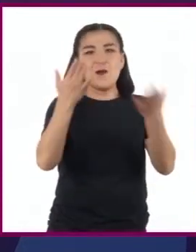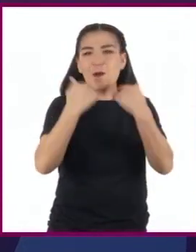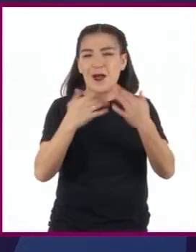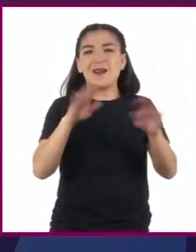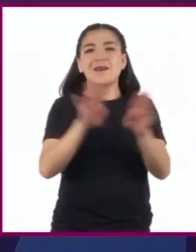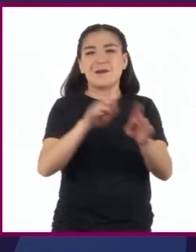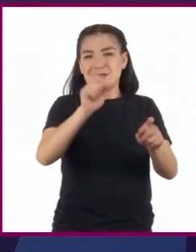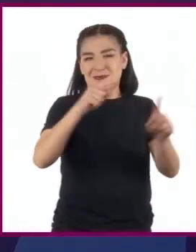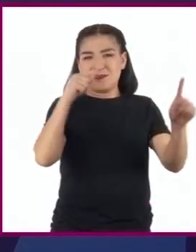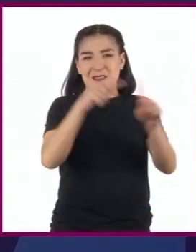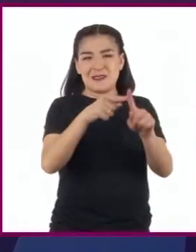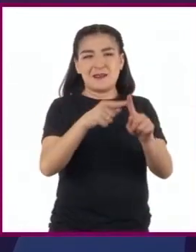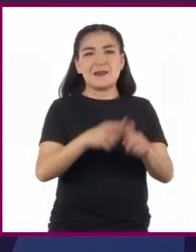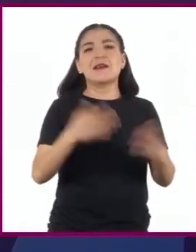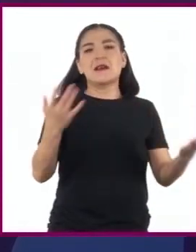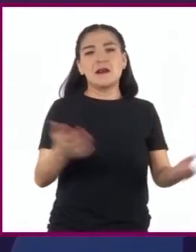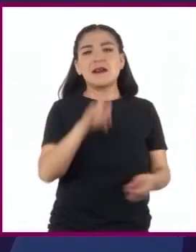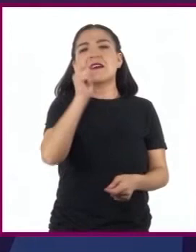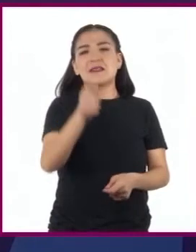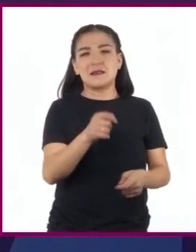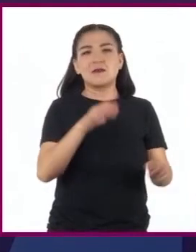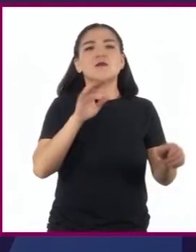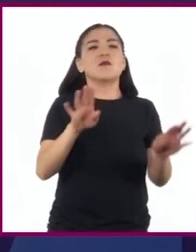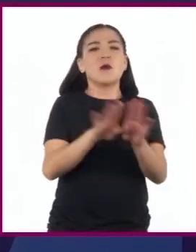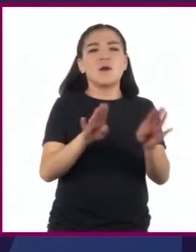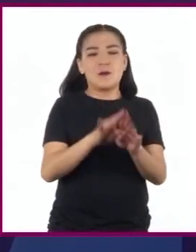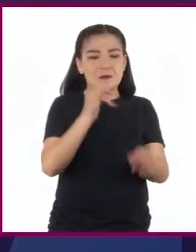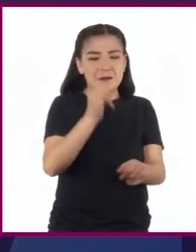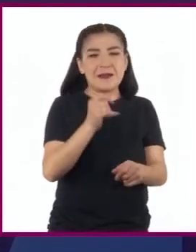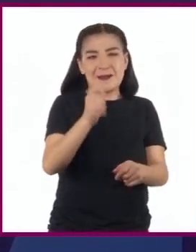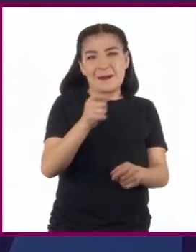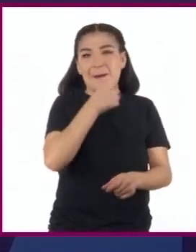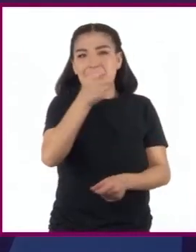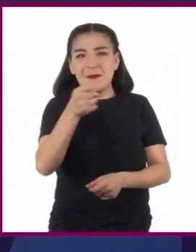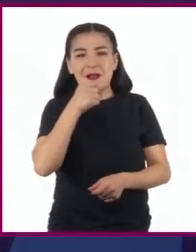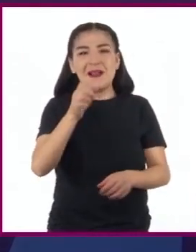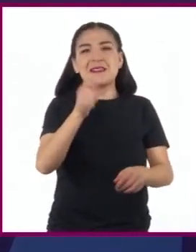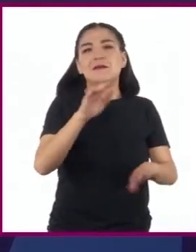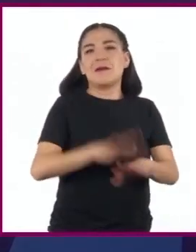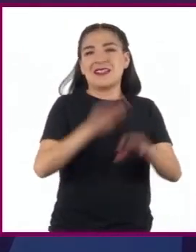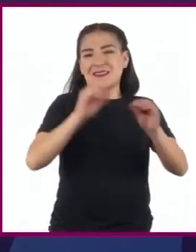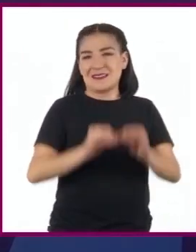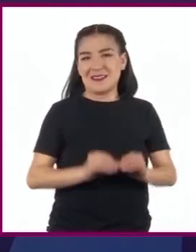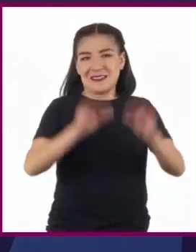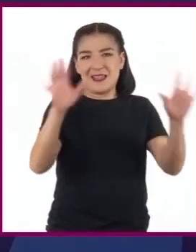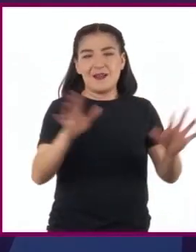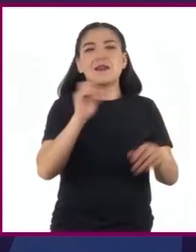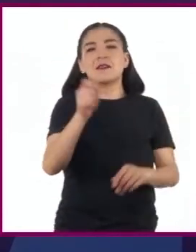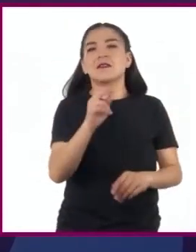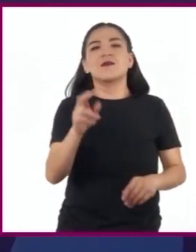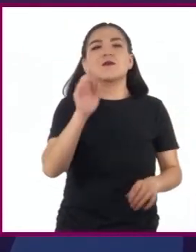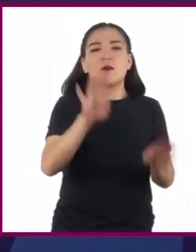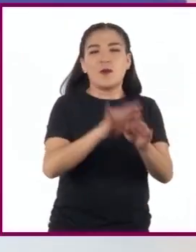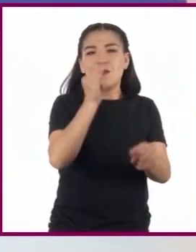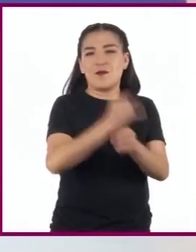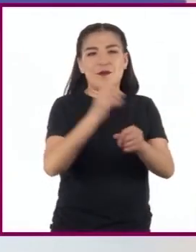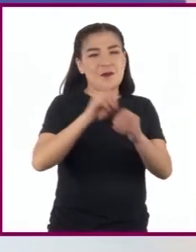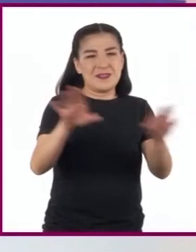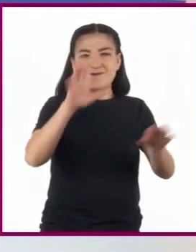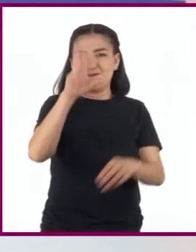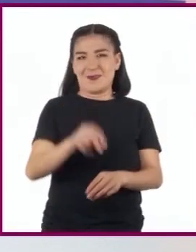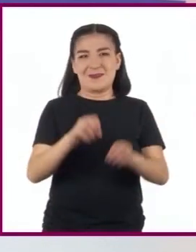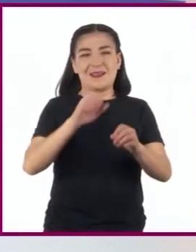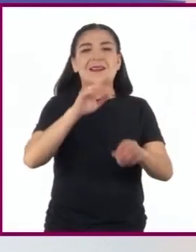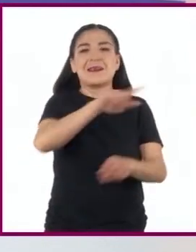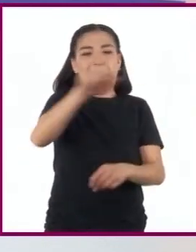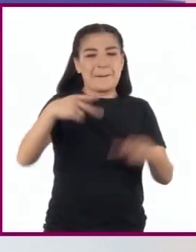que, y fuentes extraoficiales. El periodista recibe información no publicable. Es